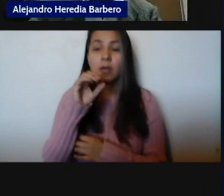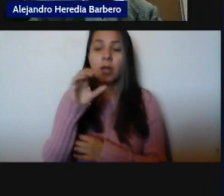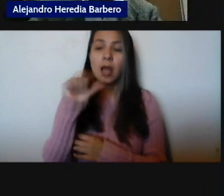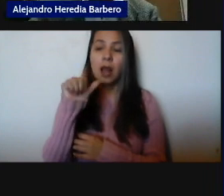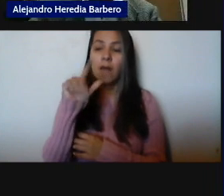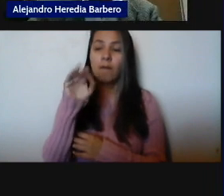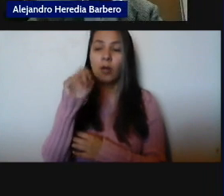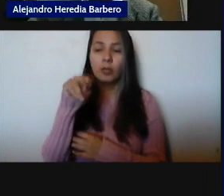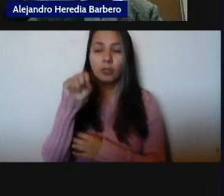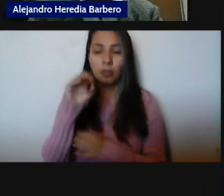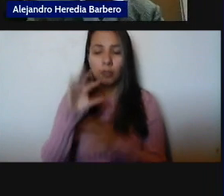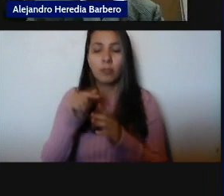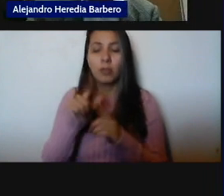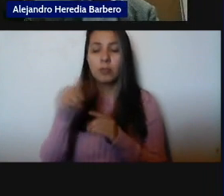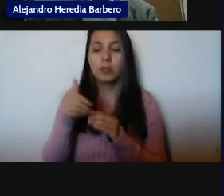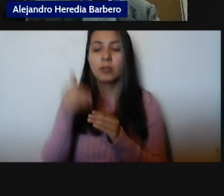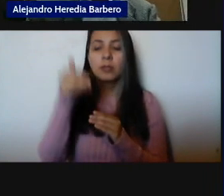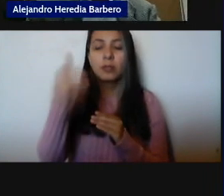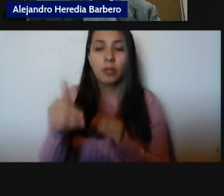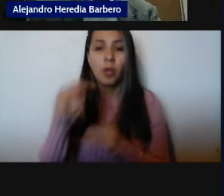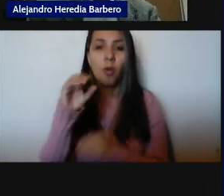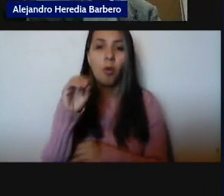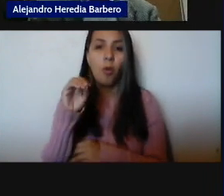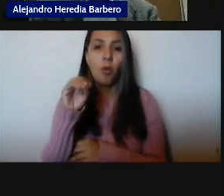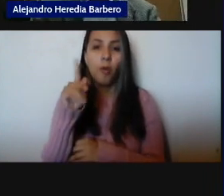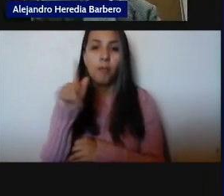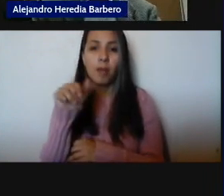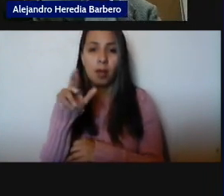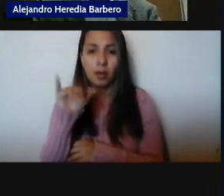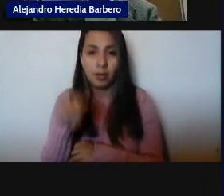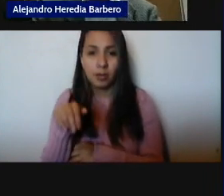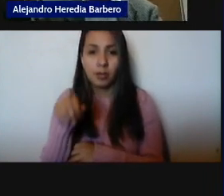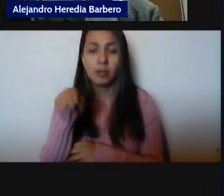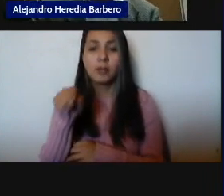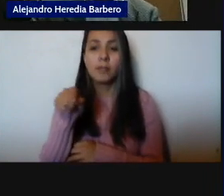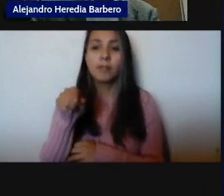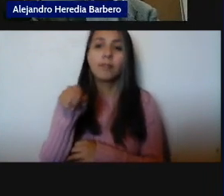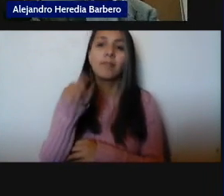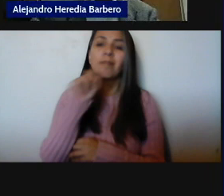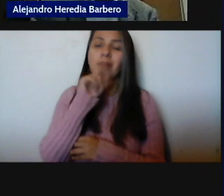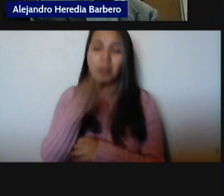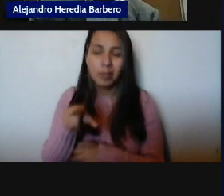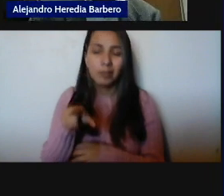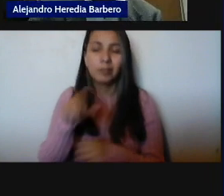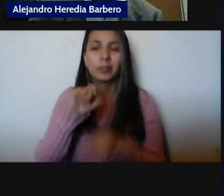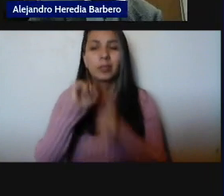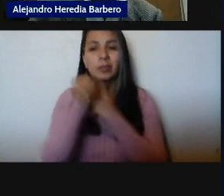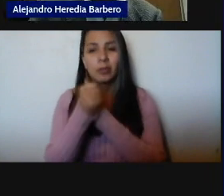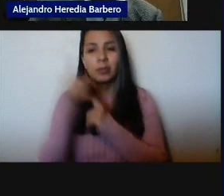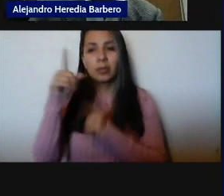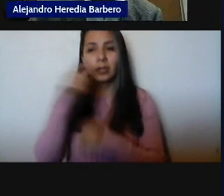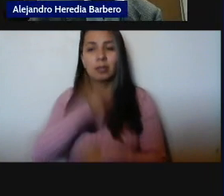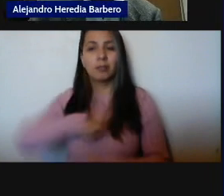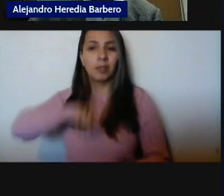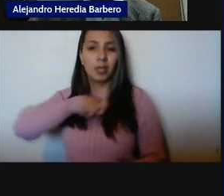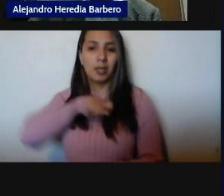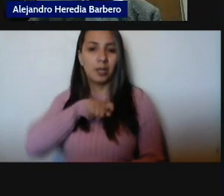los de Alfonso Luis Herrera, John Haldane, que hablando también de la situación política convulsa de esta